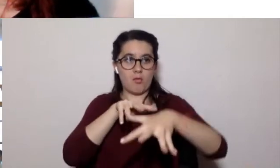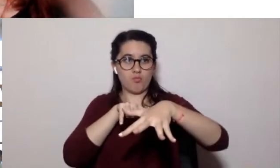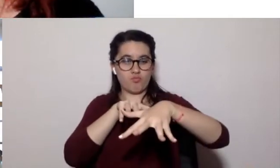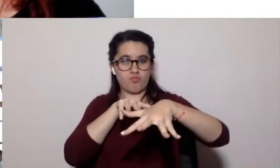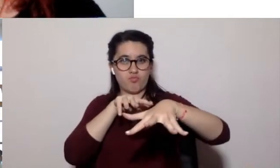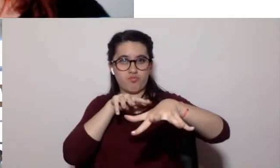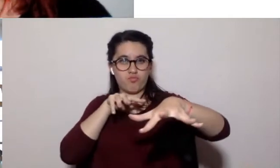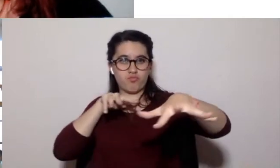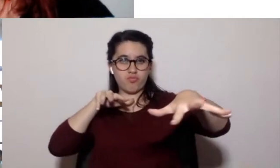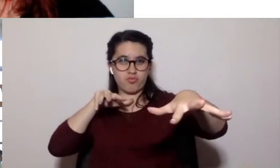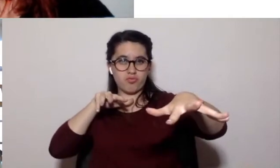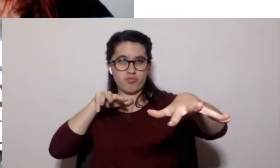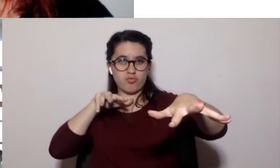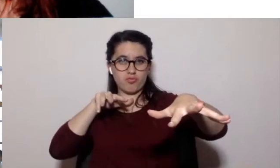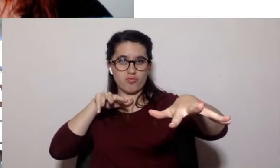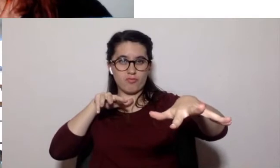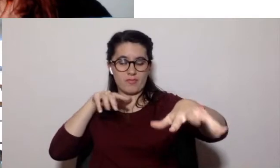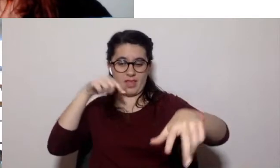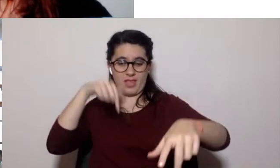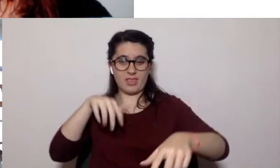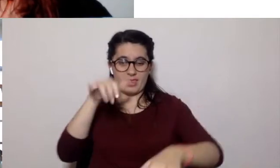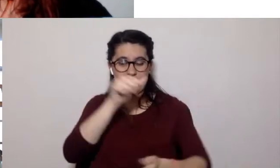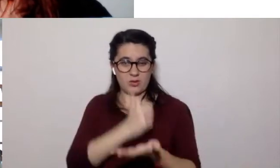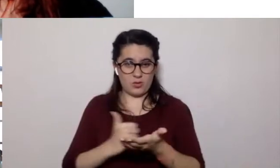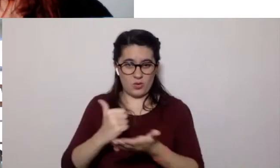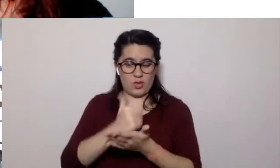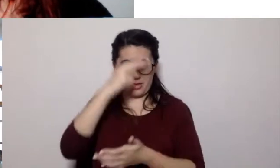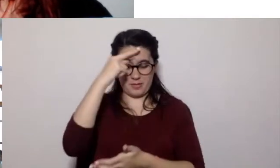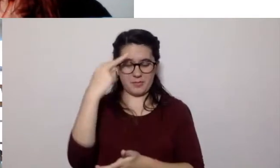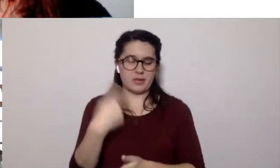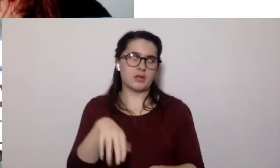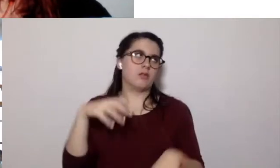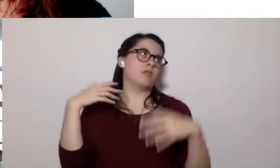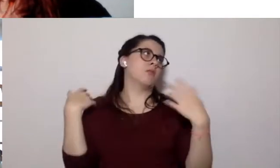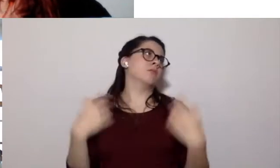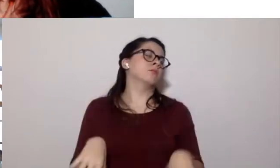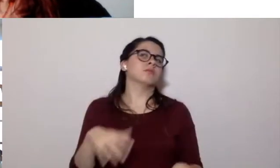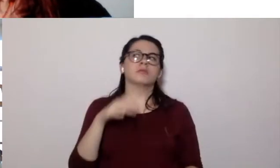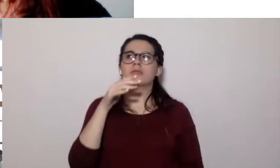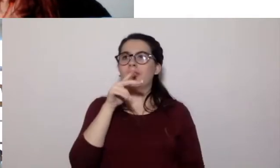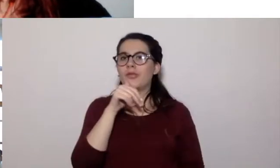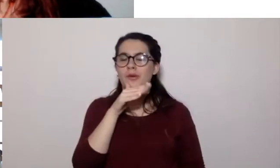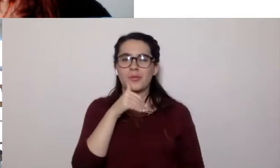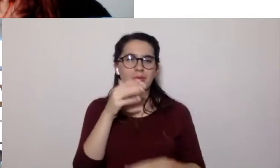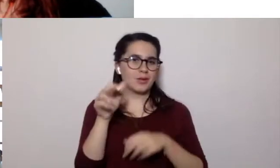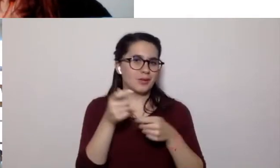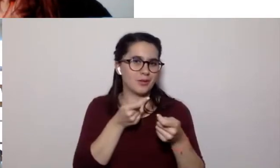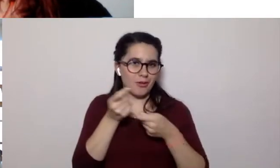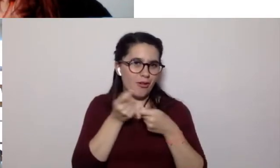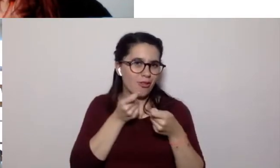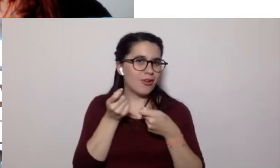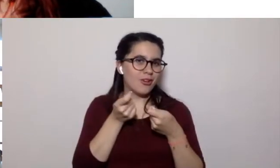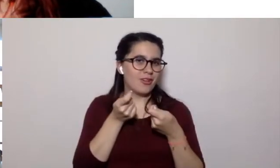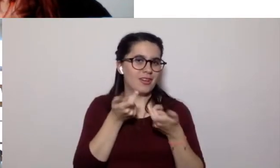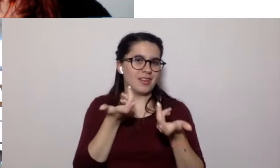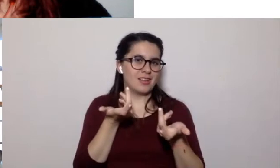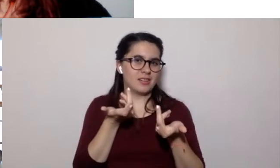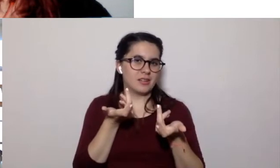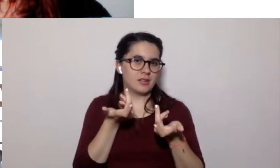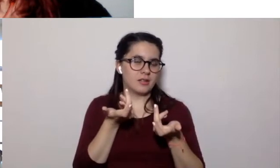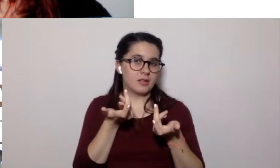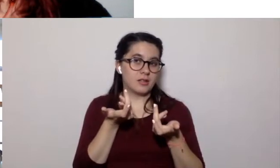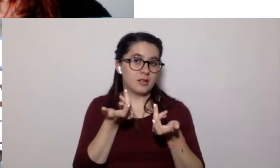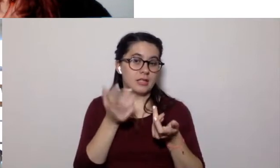México, seguro, ¿no? Fuera, no hay manera. Sí puedo controlar el decir, bueno, si sí tengo que llegar